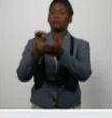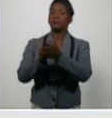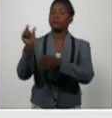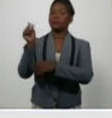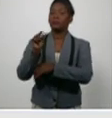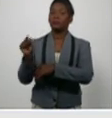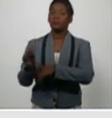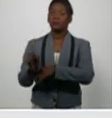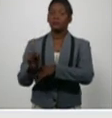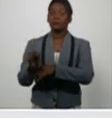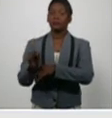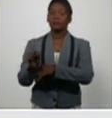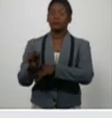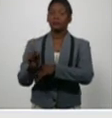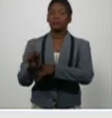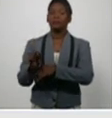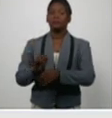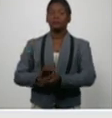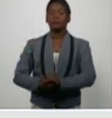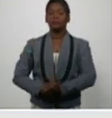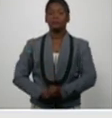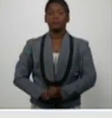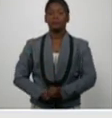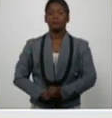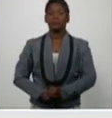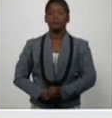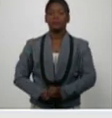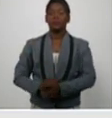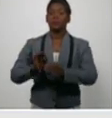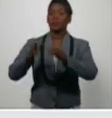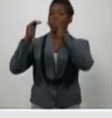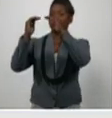100.000 habitantes. Después, en el orden